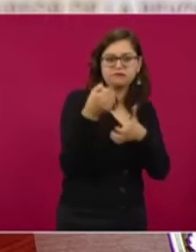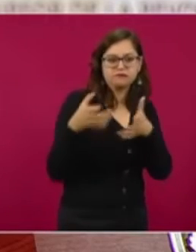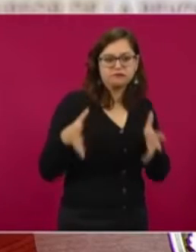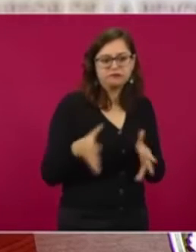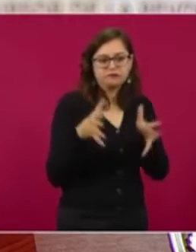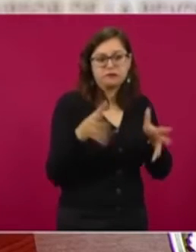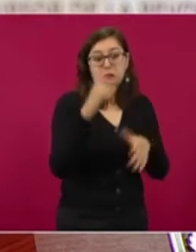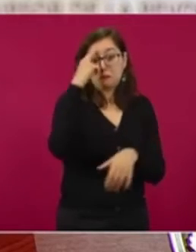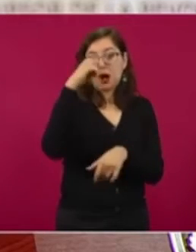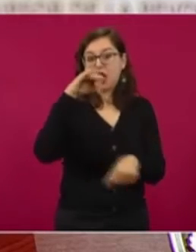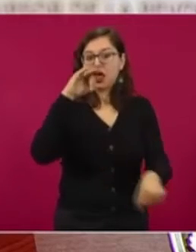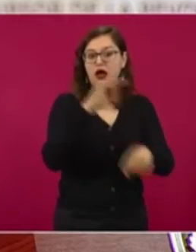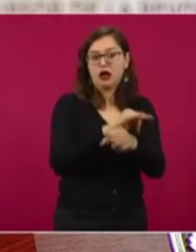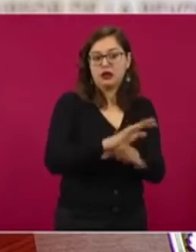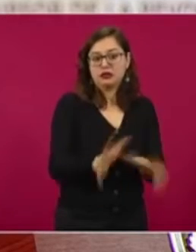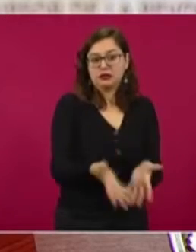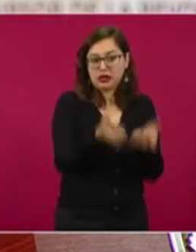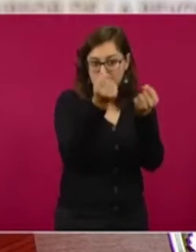pues existe